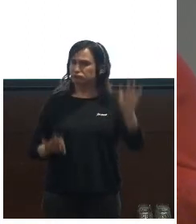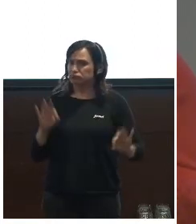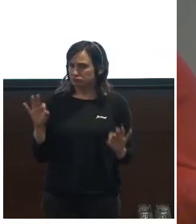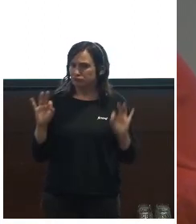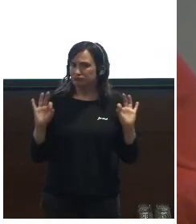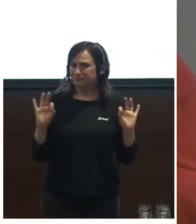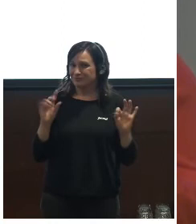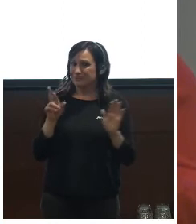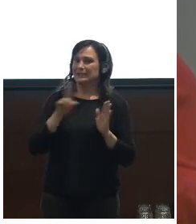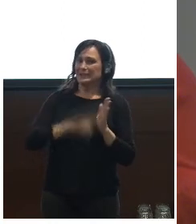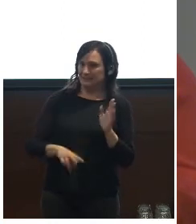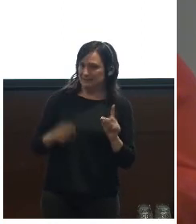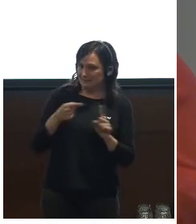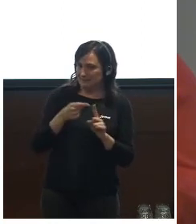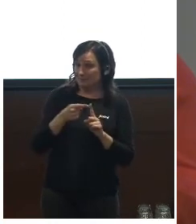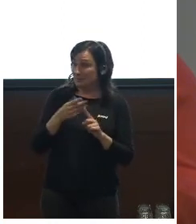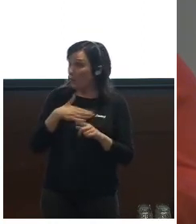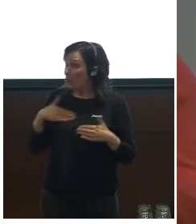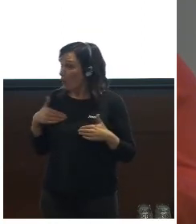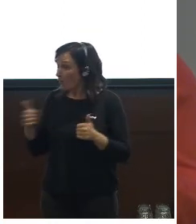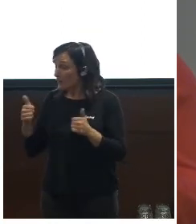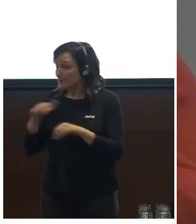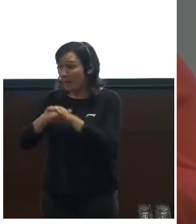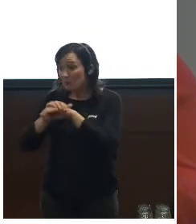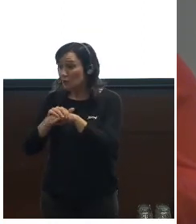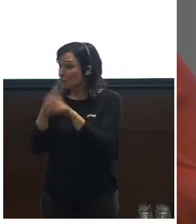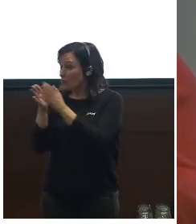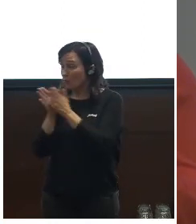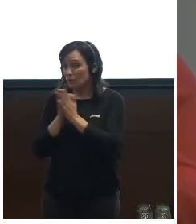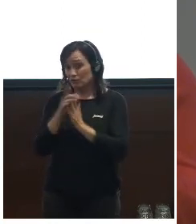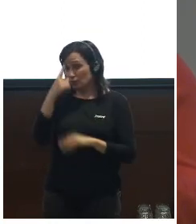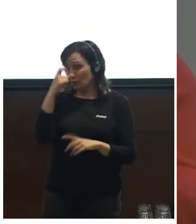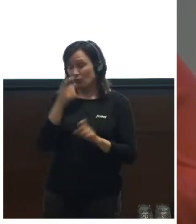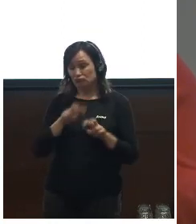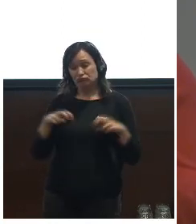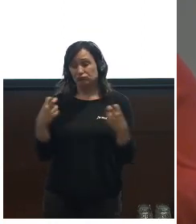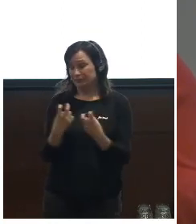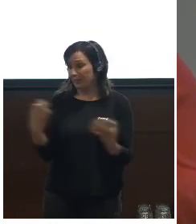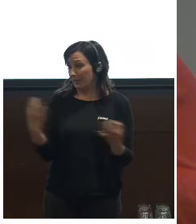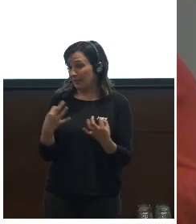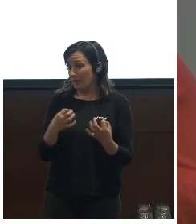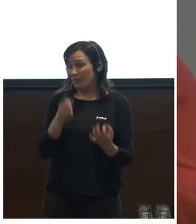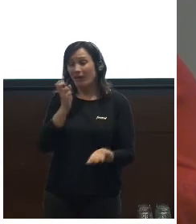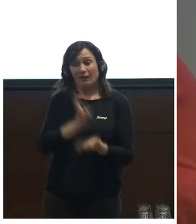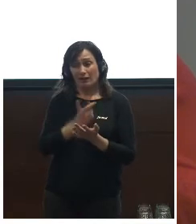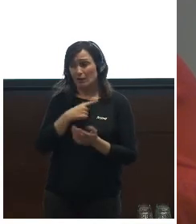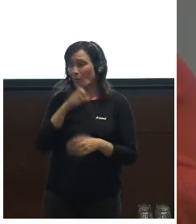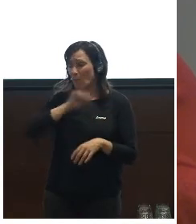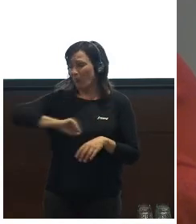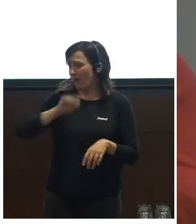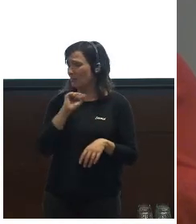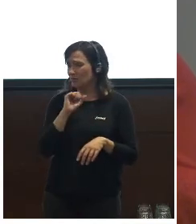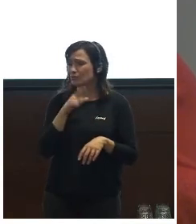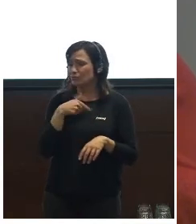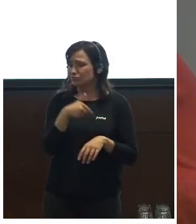tanto, repito e insisto que cuando queráis, amigos, compañeros, yo creo que nos tenemos que sentar y tenemos un reto por delante maravilloso, que